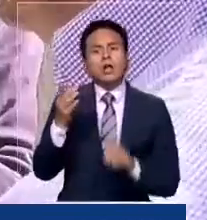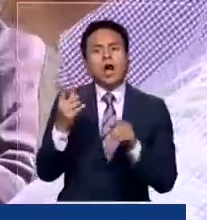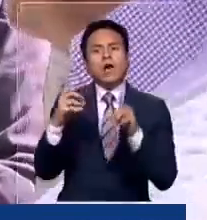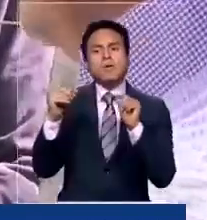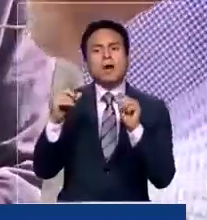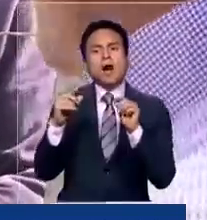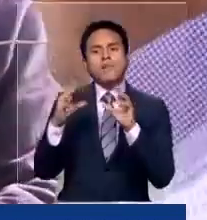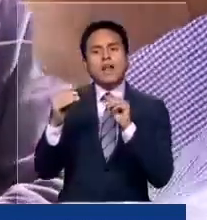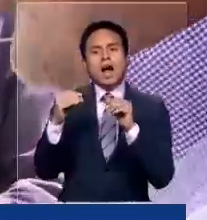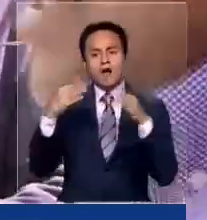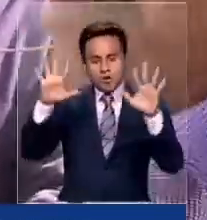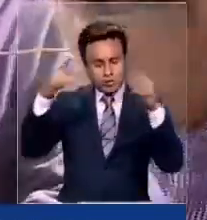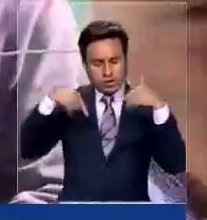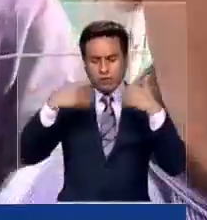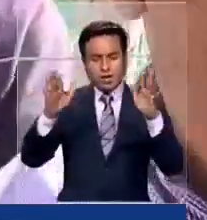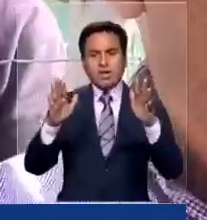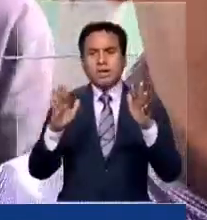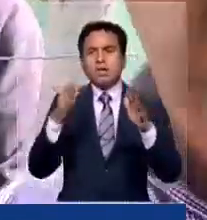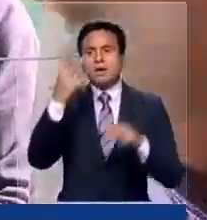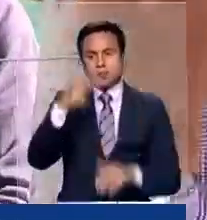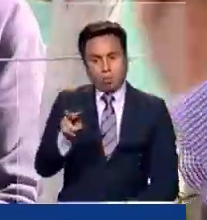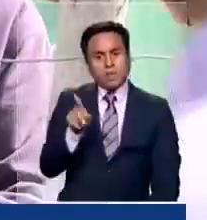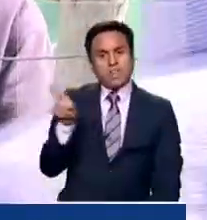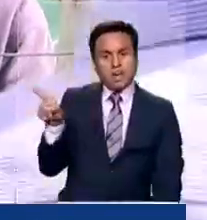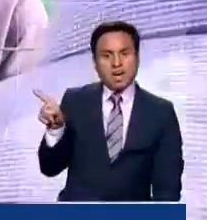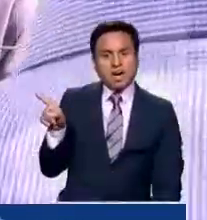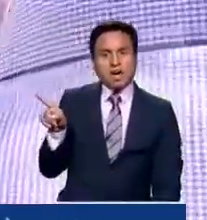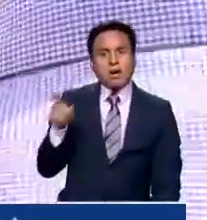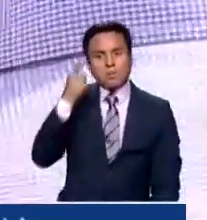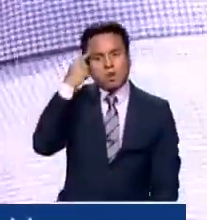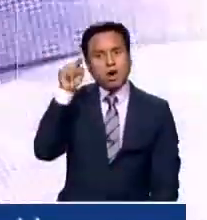estos nombres que estamos la propiedad